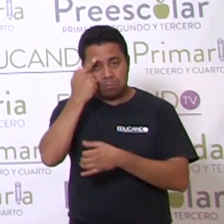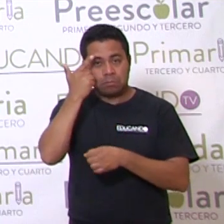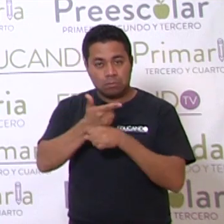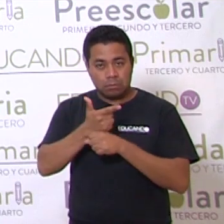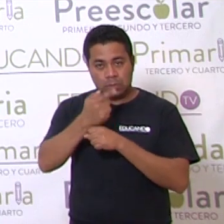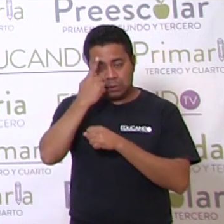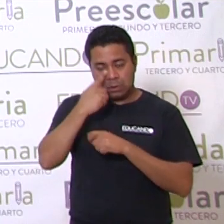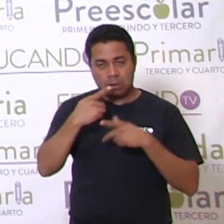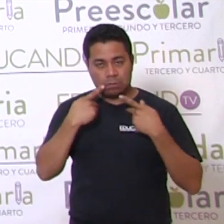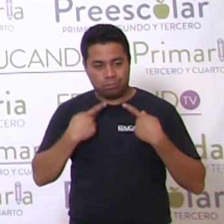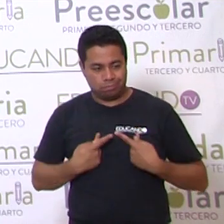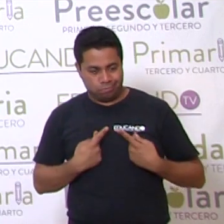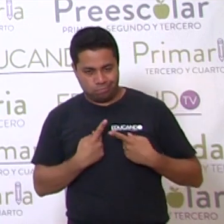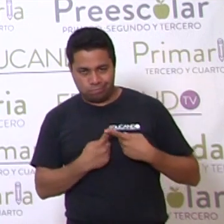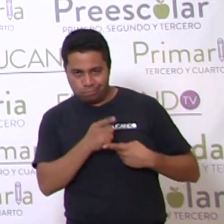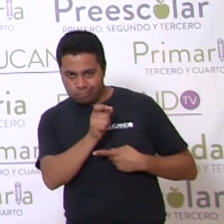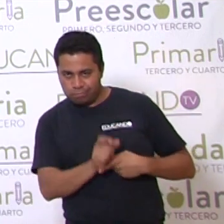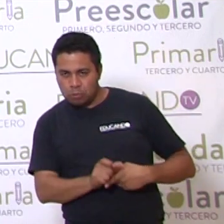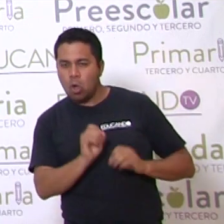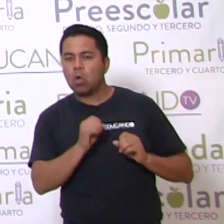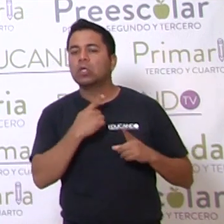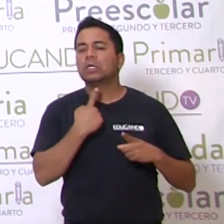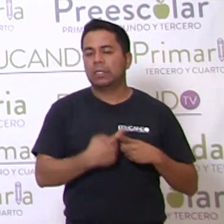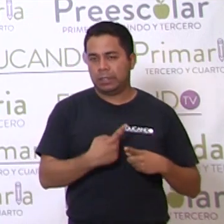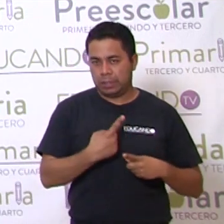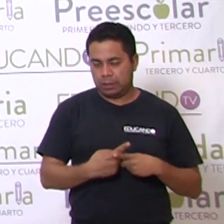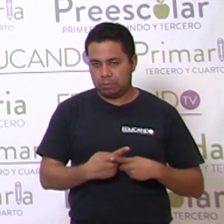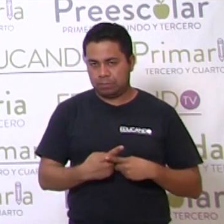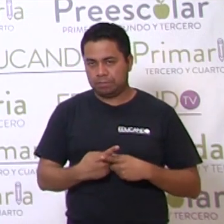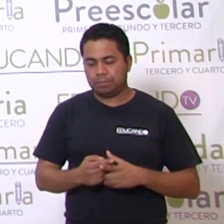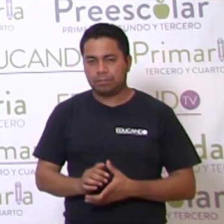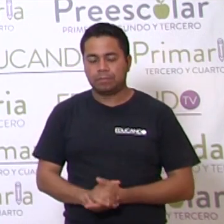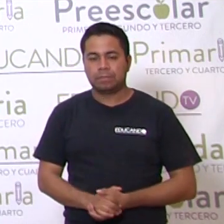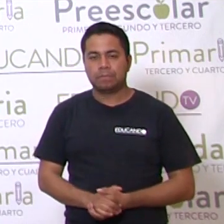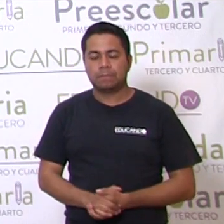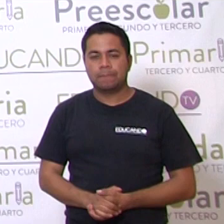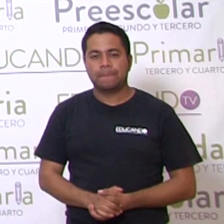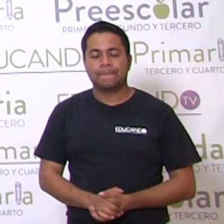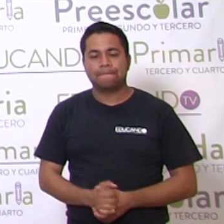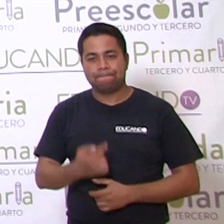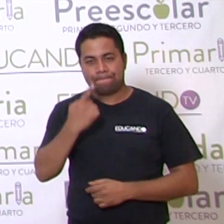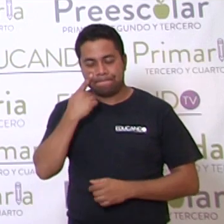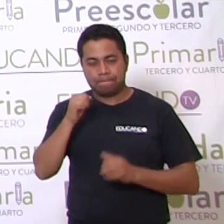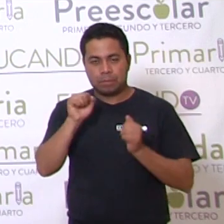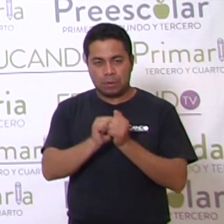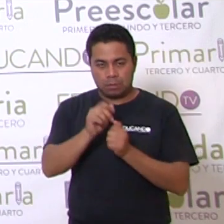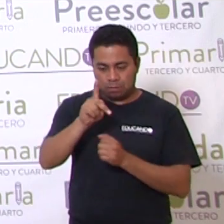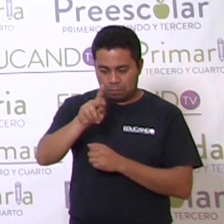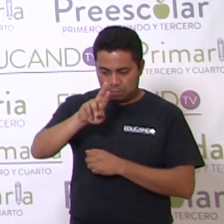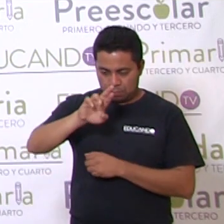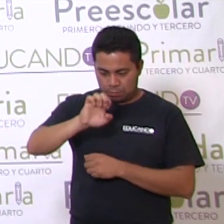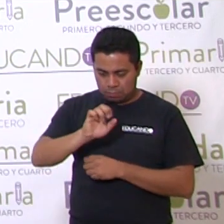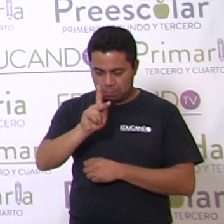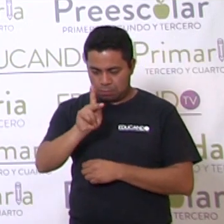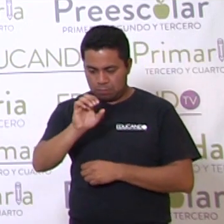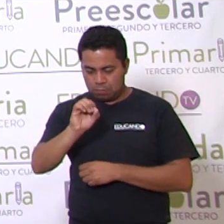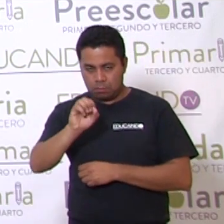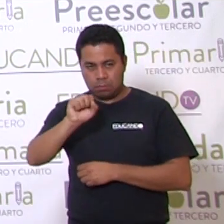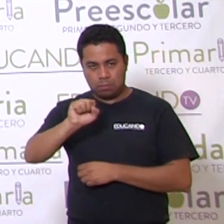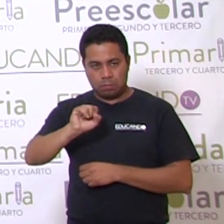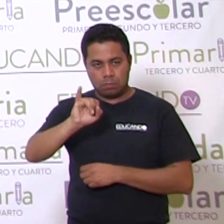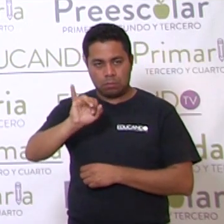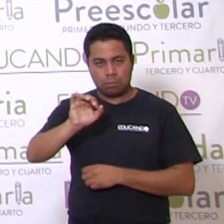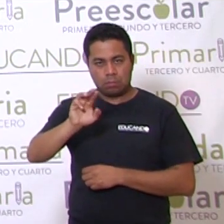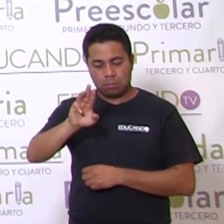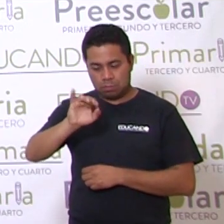al sujeto. Mucha atención con esto, porque en base a la preposición que tú estás utilizando, va